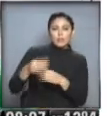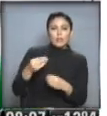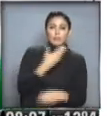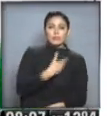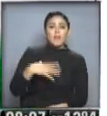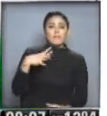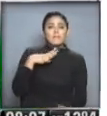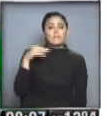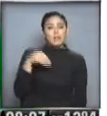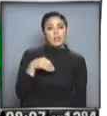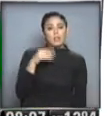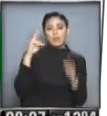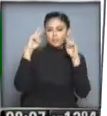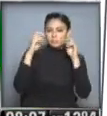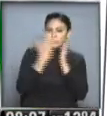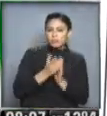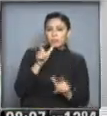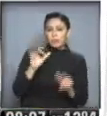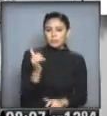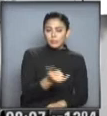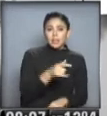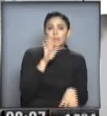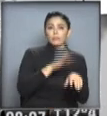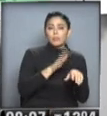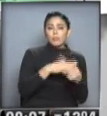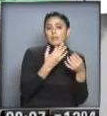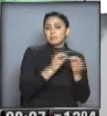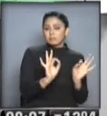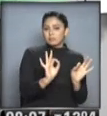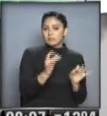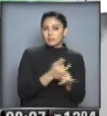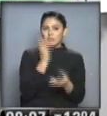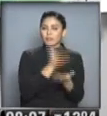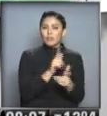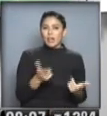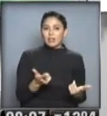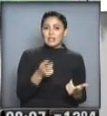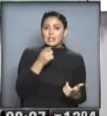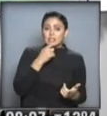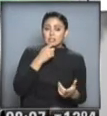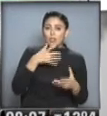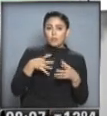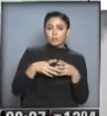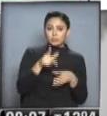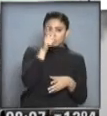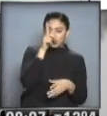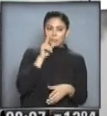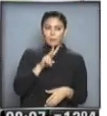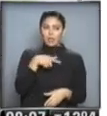los fallecimientos, los asesinatos y no castiga a los responsables. Cuando las fuerzas de seguridad observan que la justicia